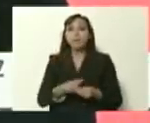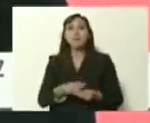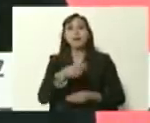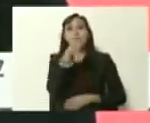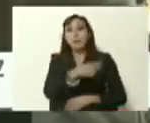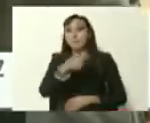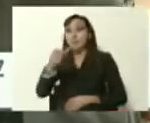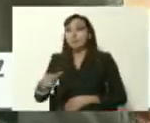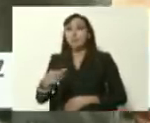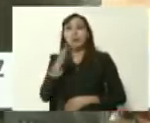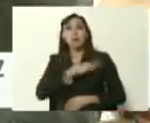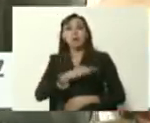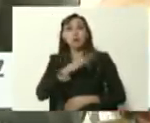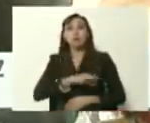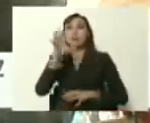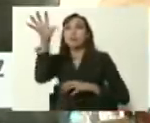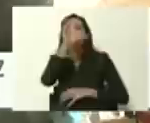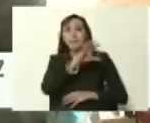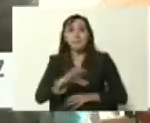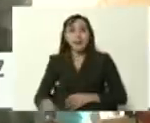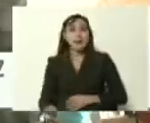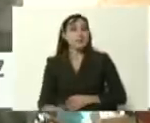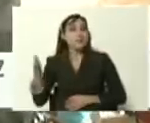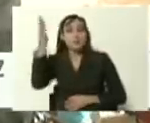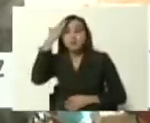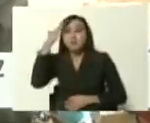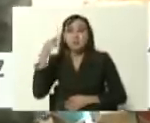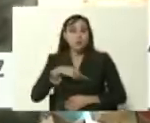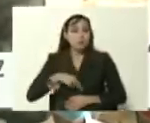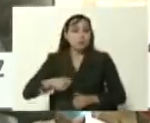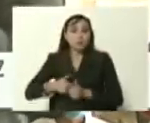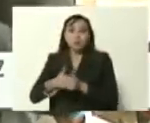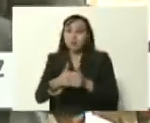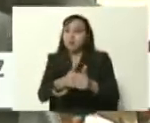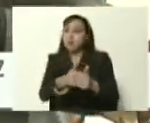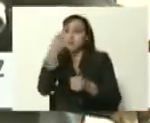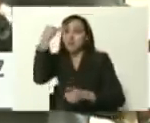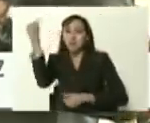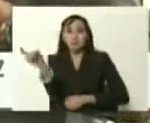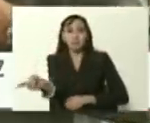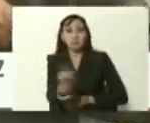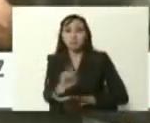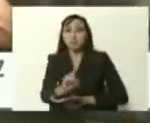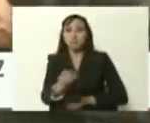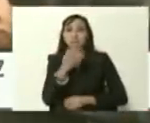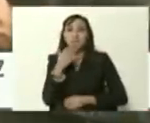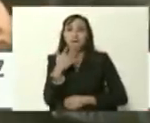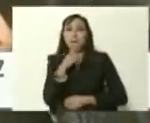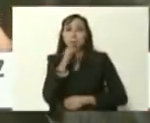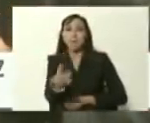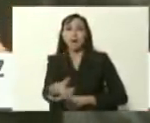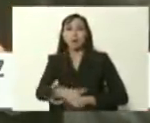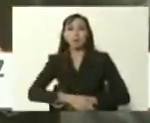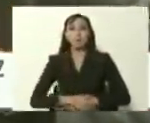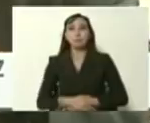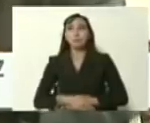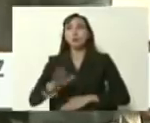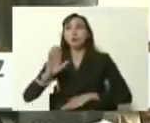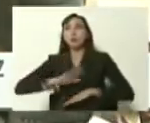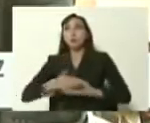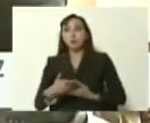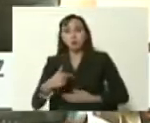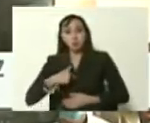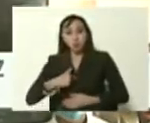otras sociedades, de las cuales no debemos seguir su nefasto ejemplo. Por lo cual